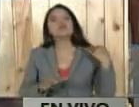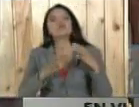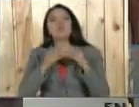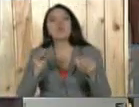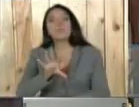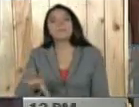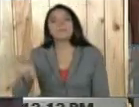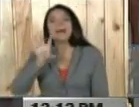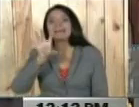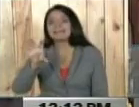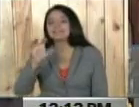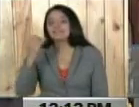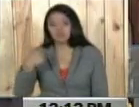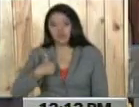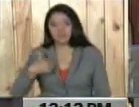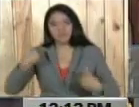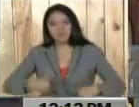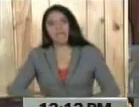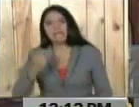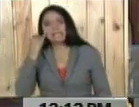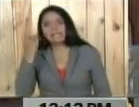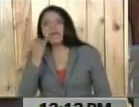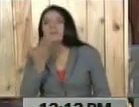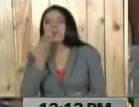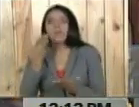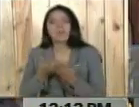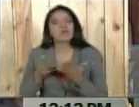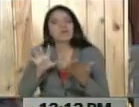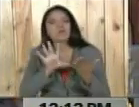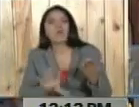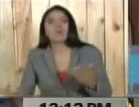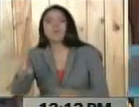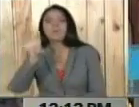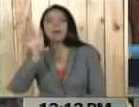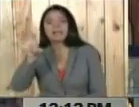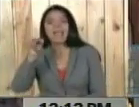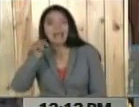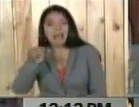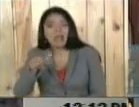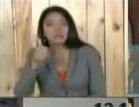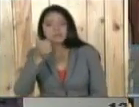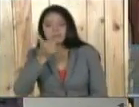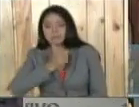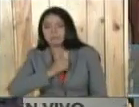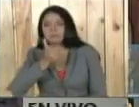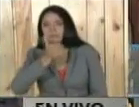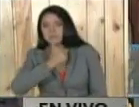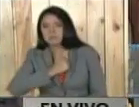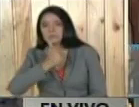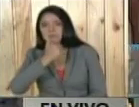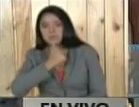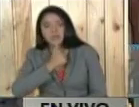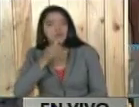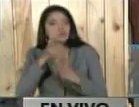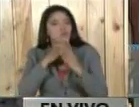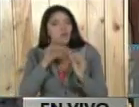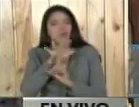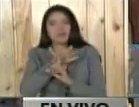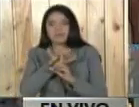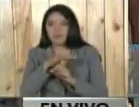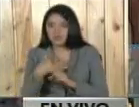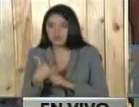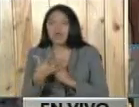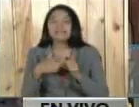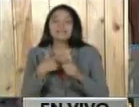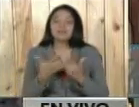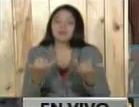país entero. ¿Sí? Que ha sabido enfrentar todas las coyunturas que le ha tocado. Así que vamos